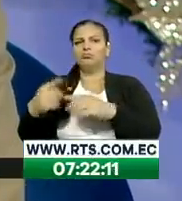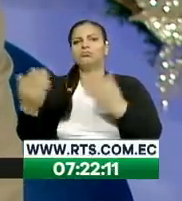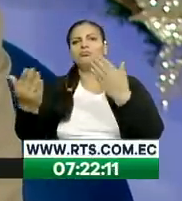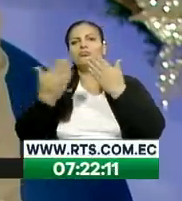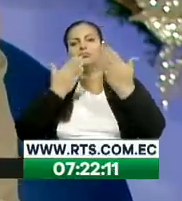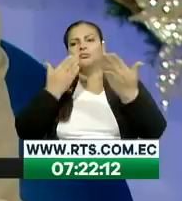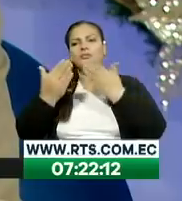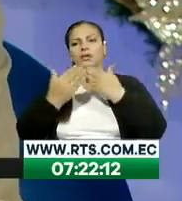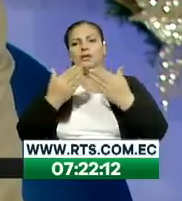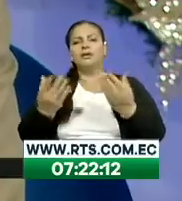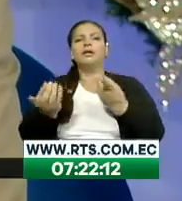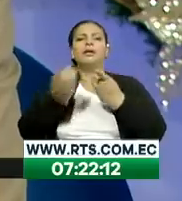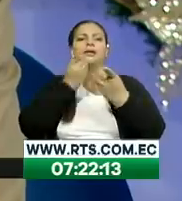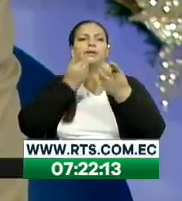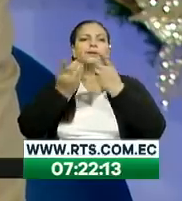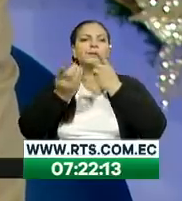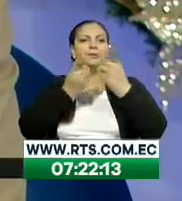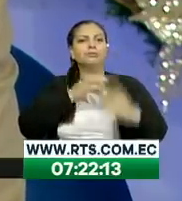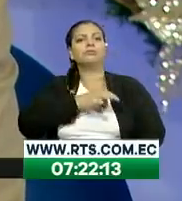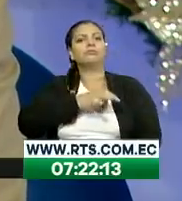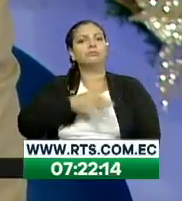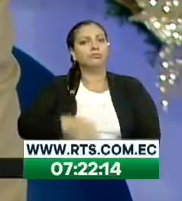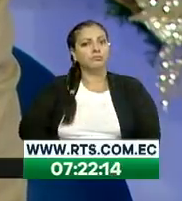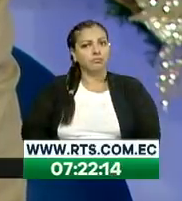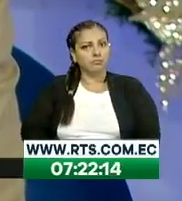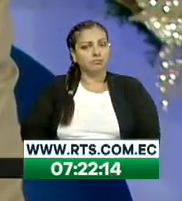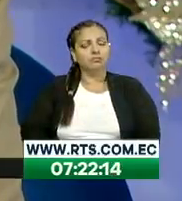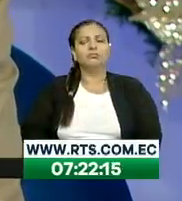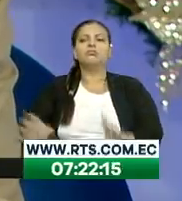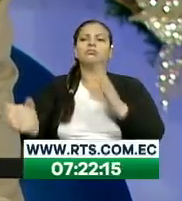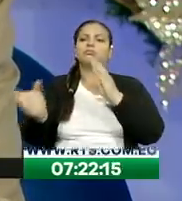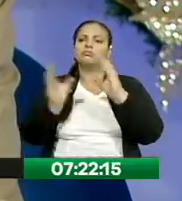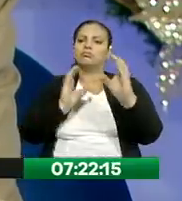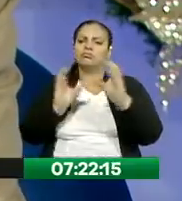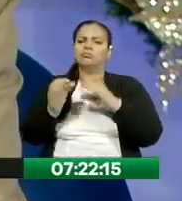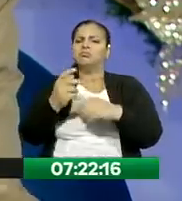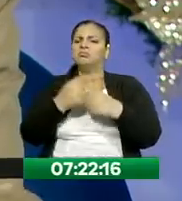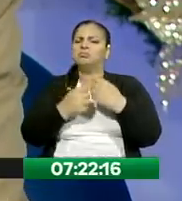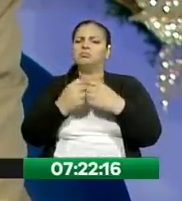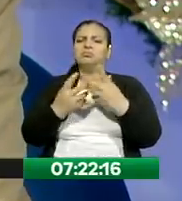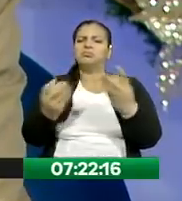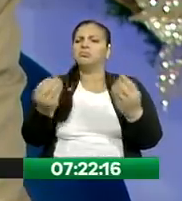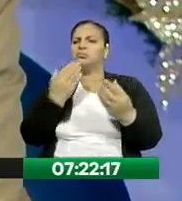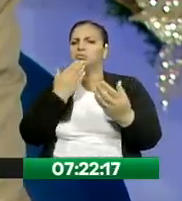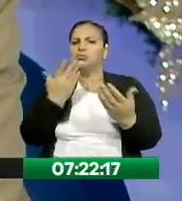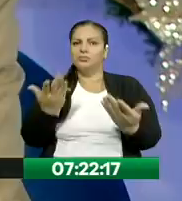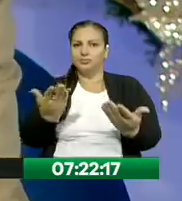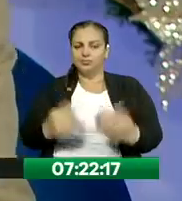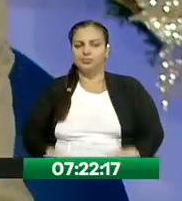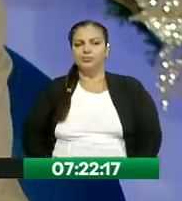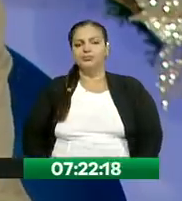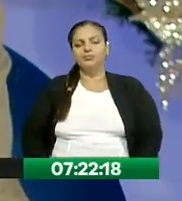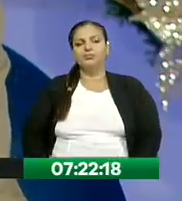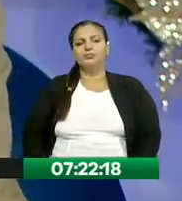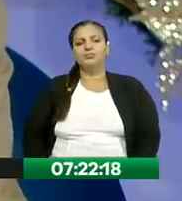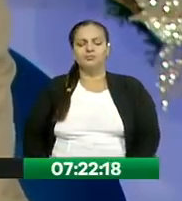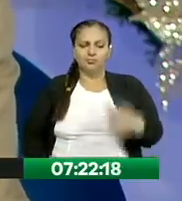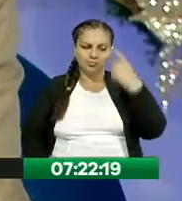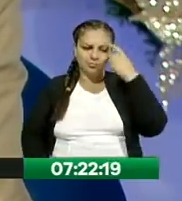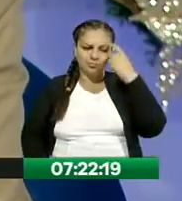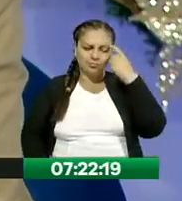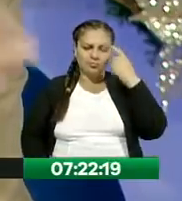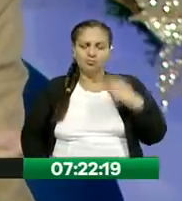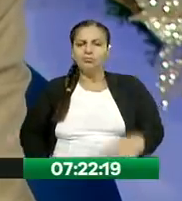Y obviamente otra de las cualidades o méritos que debe tener el nuevo vicepresidente, indiscutiblemente